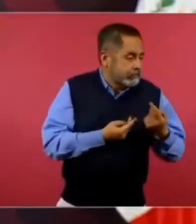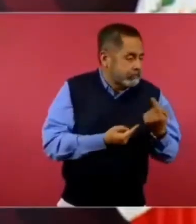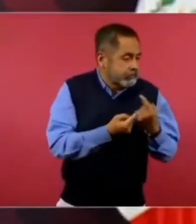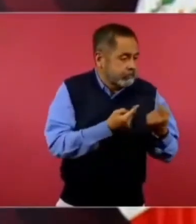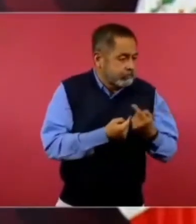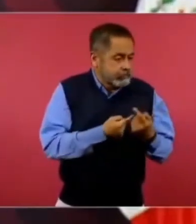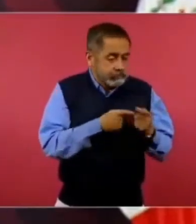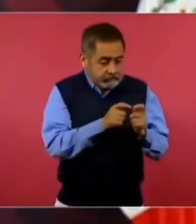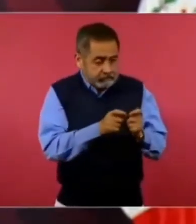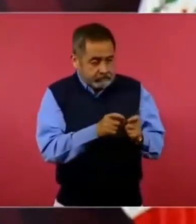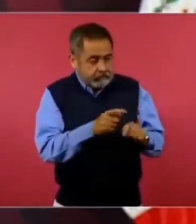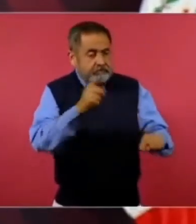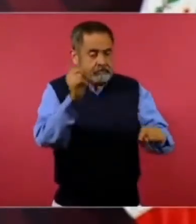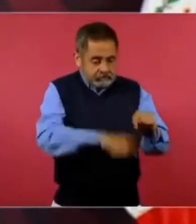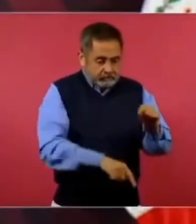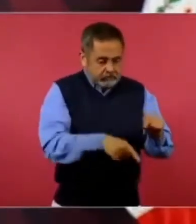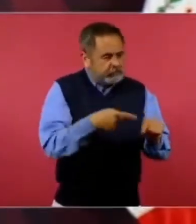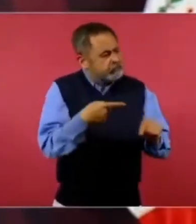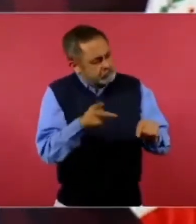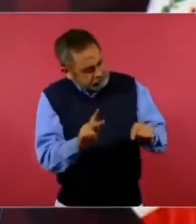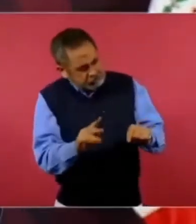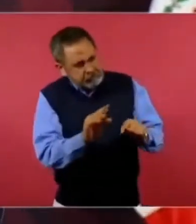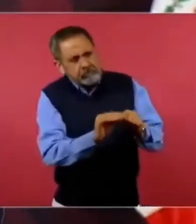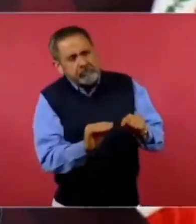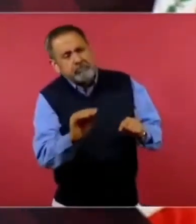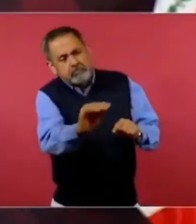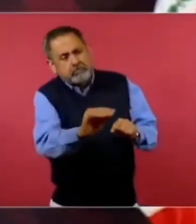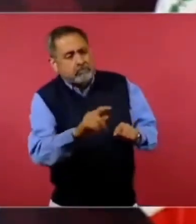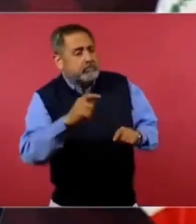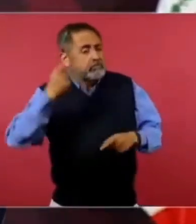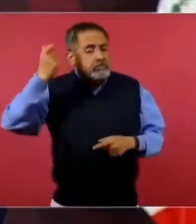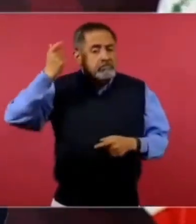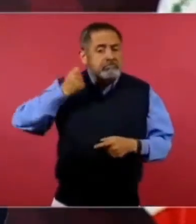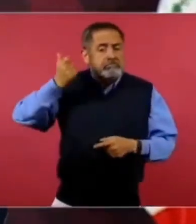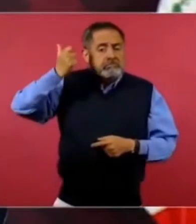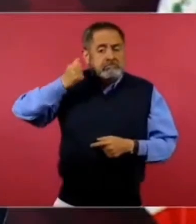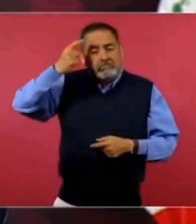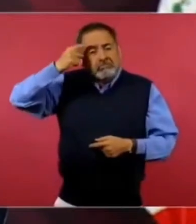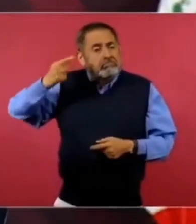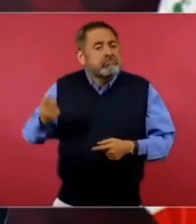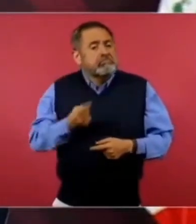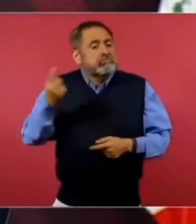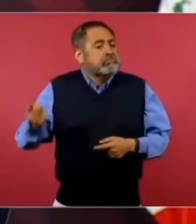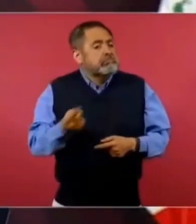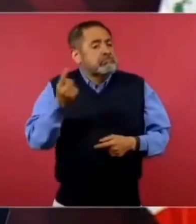a todos les dio su pensión vitalicia,